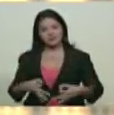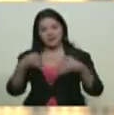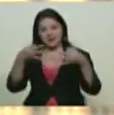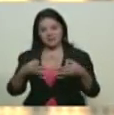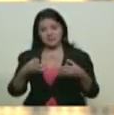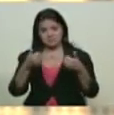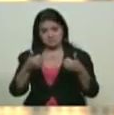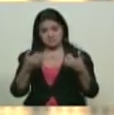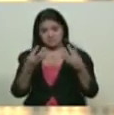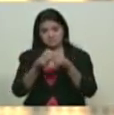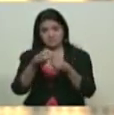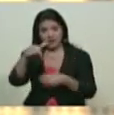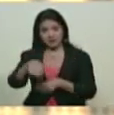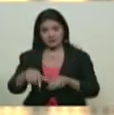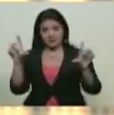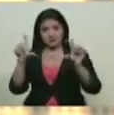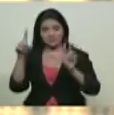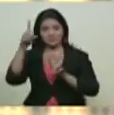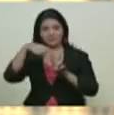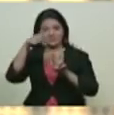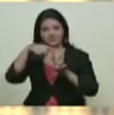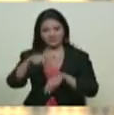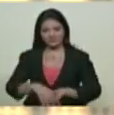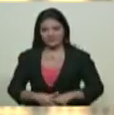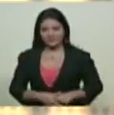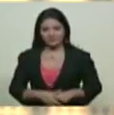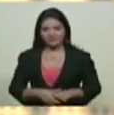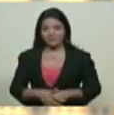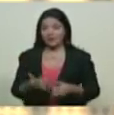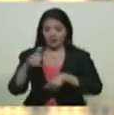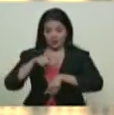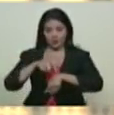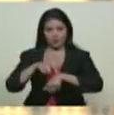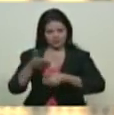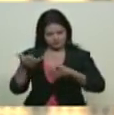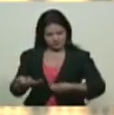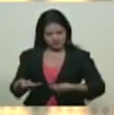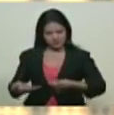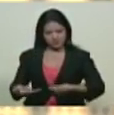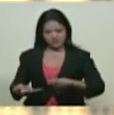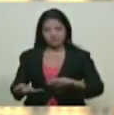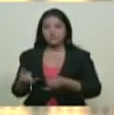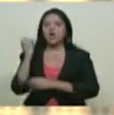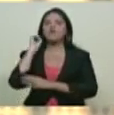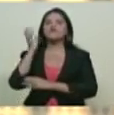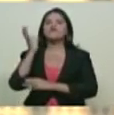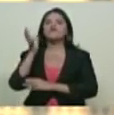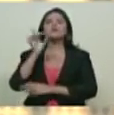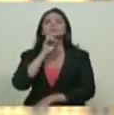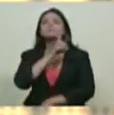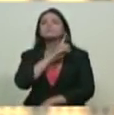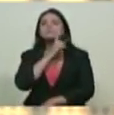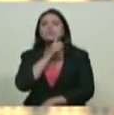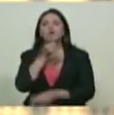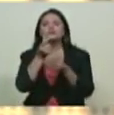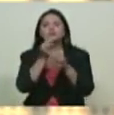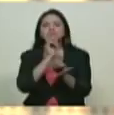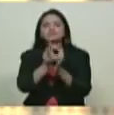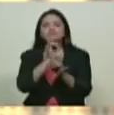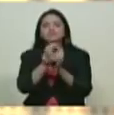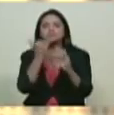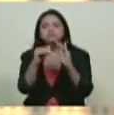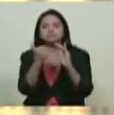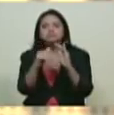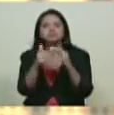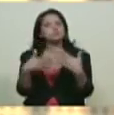acompañarles a través de las pantallas de venezolana de televisión a esta hora se desarrolla un foro denominado la cripto moneda su uso los bienes y